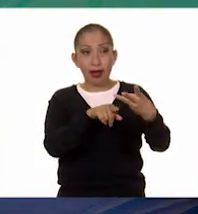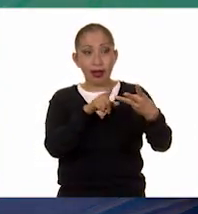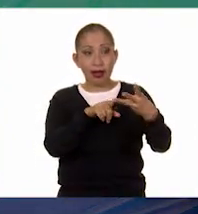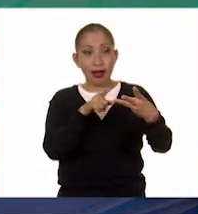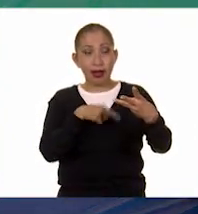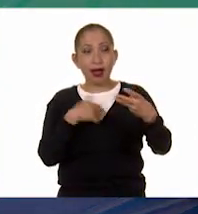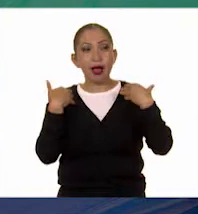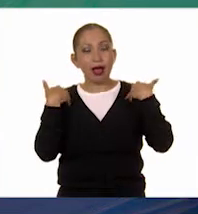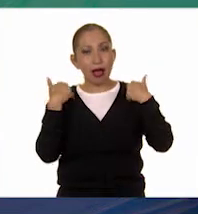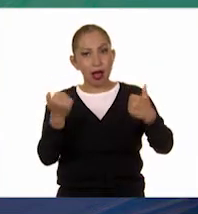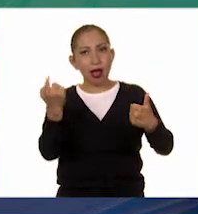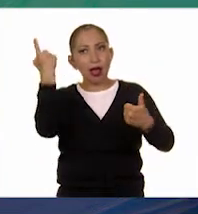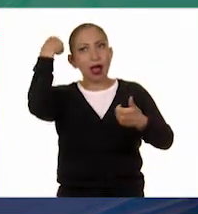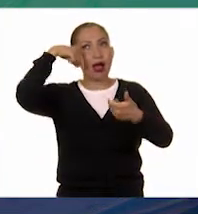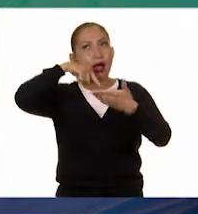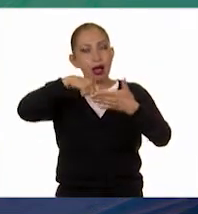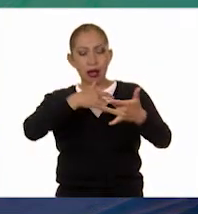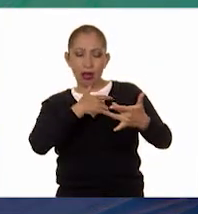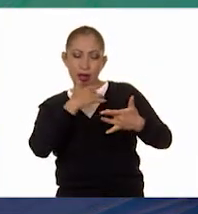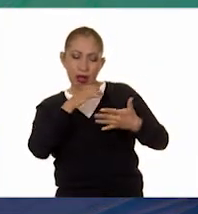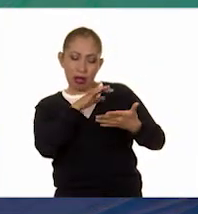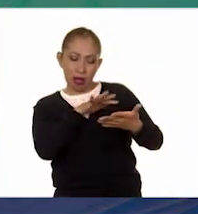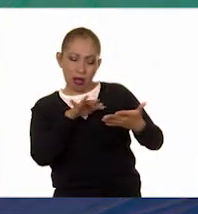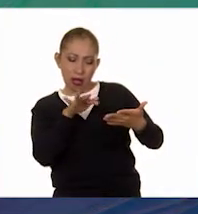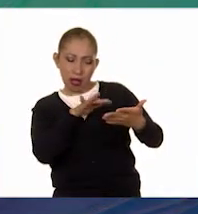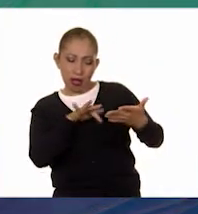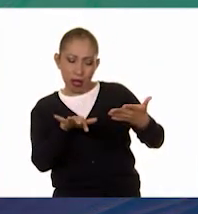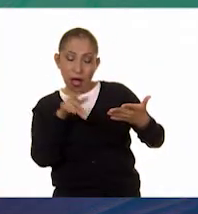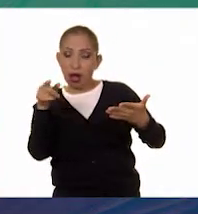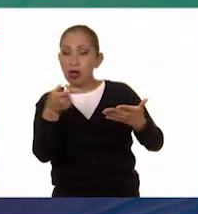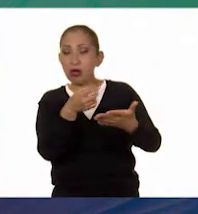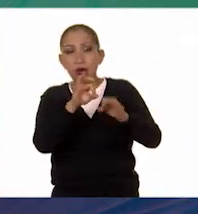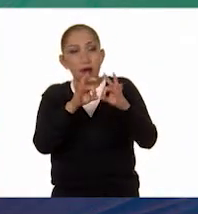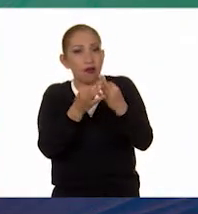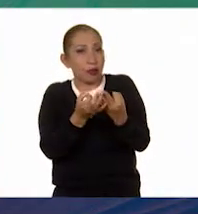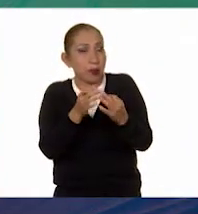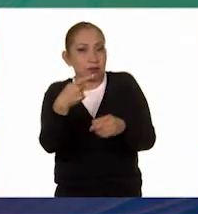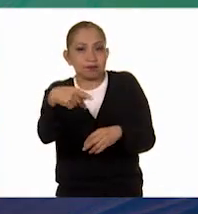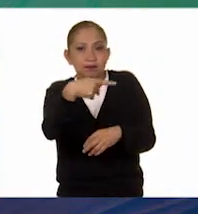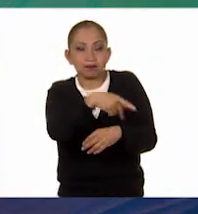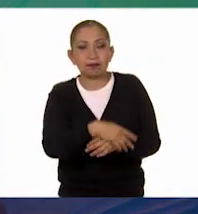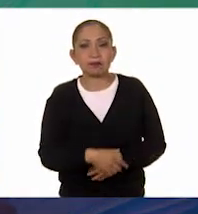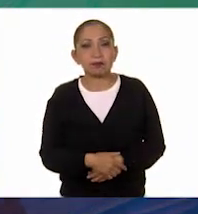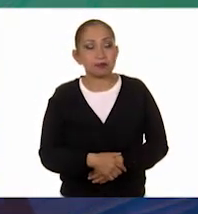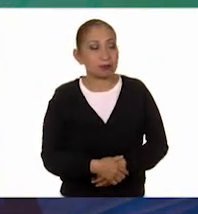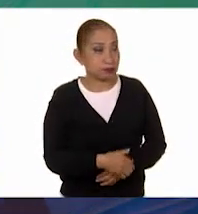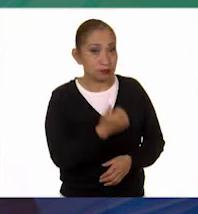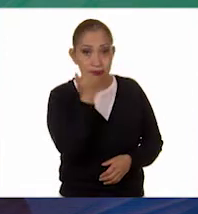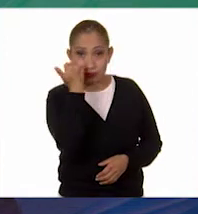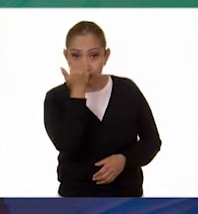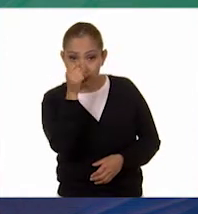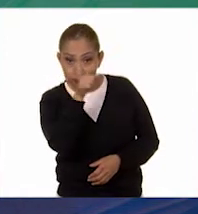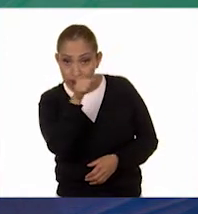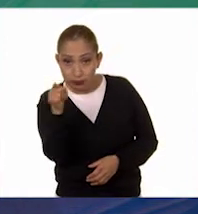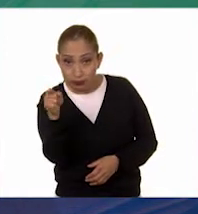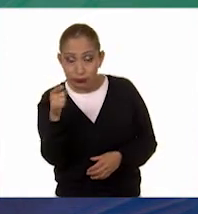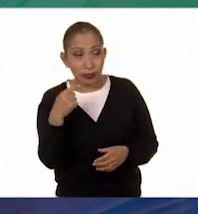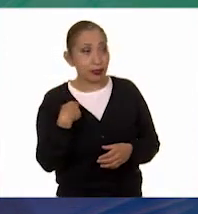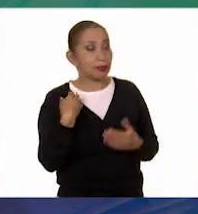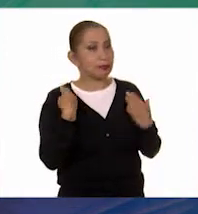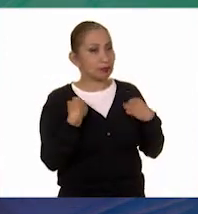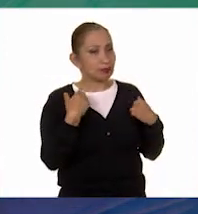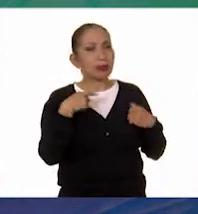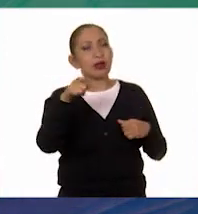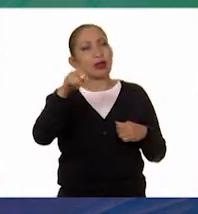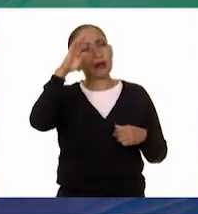acepción dice, entender o interpretar un texto de determinado modo. Estudiantes en casa, María,